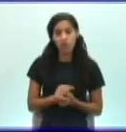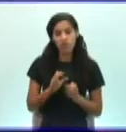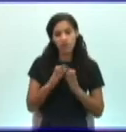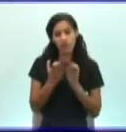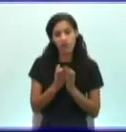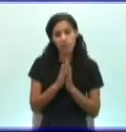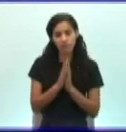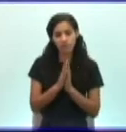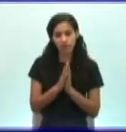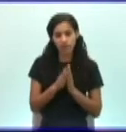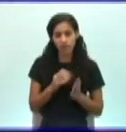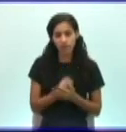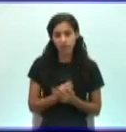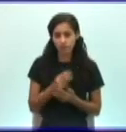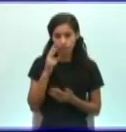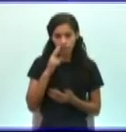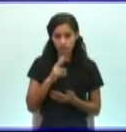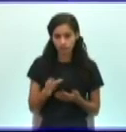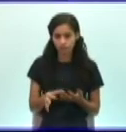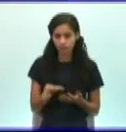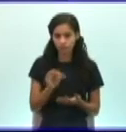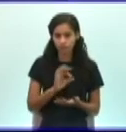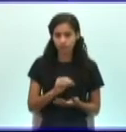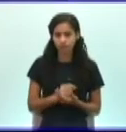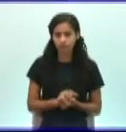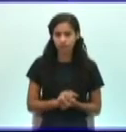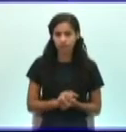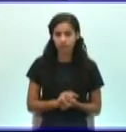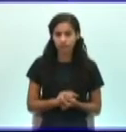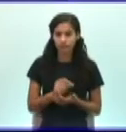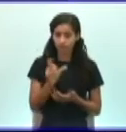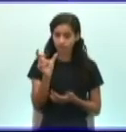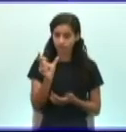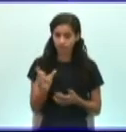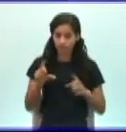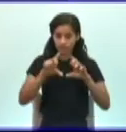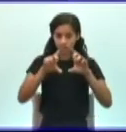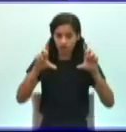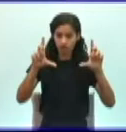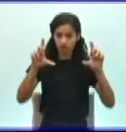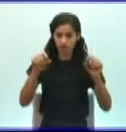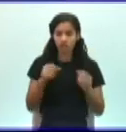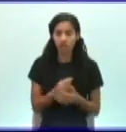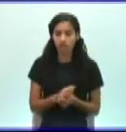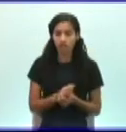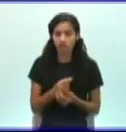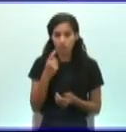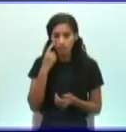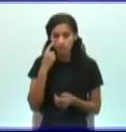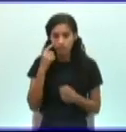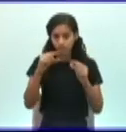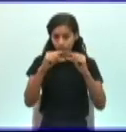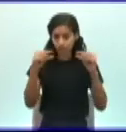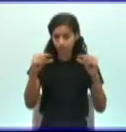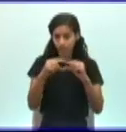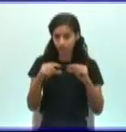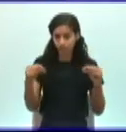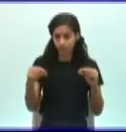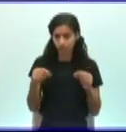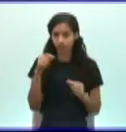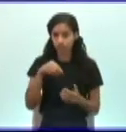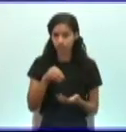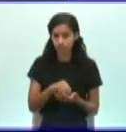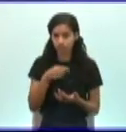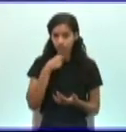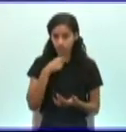favor, localicen esta página. En el texto encontrarán oraciones como estas que voy